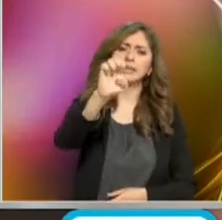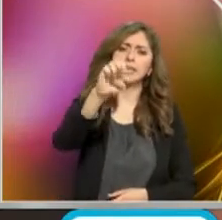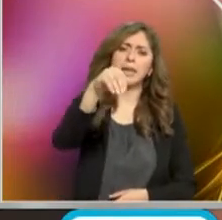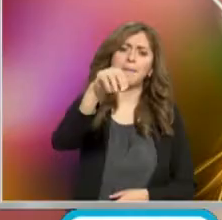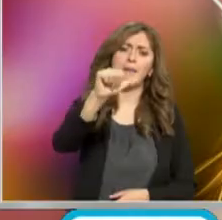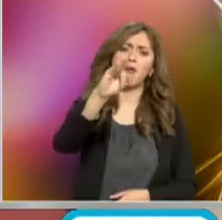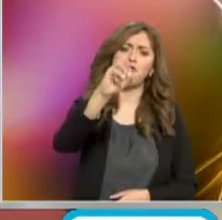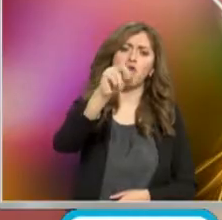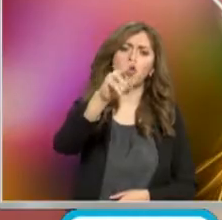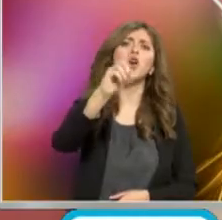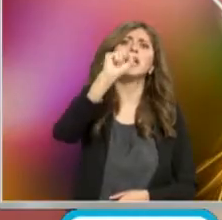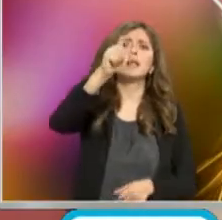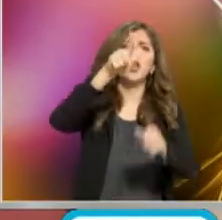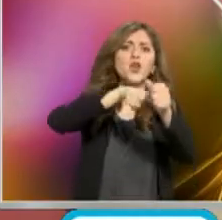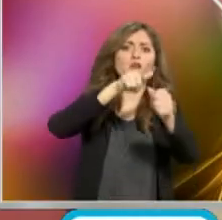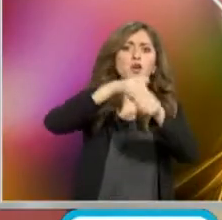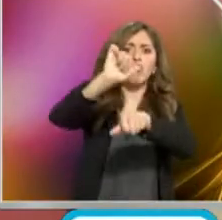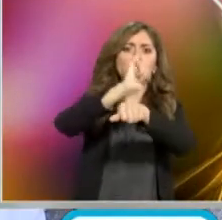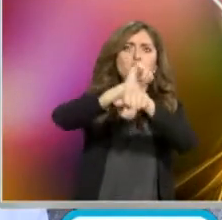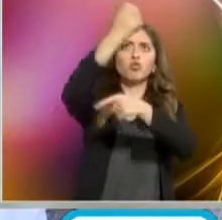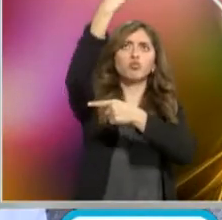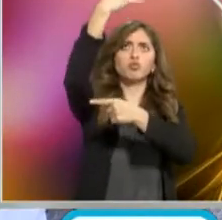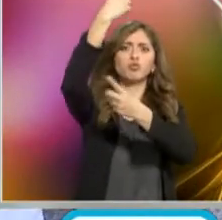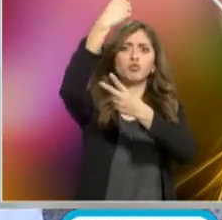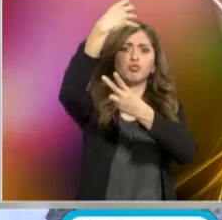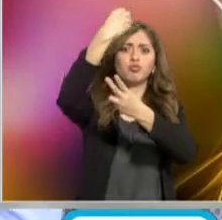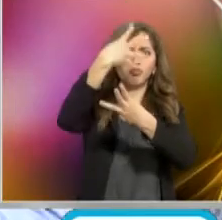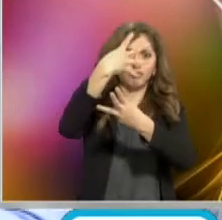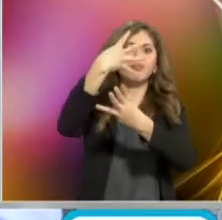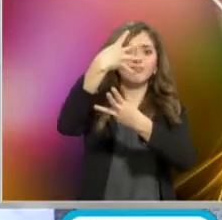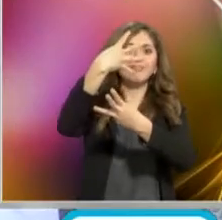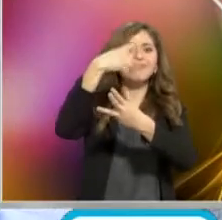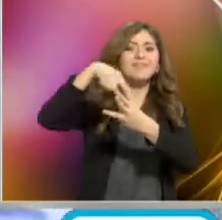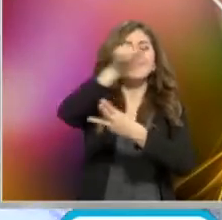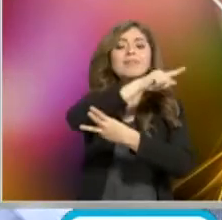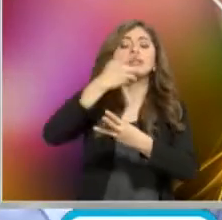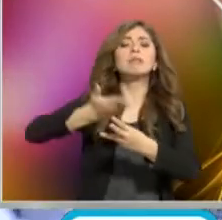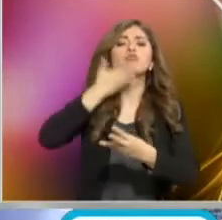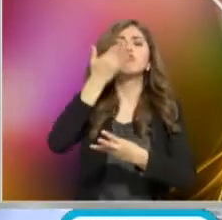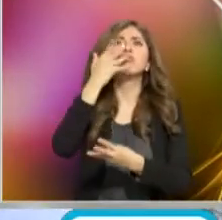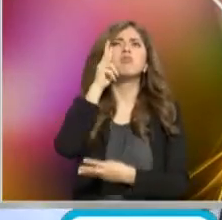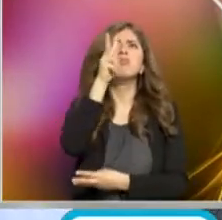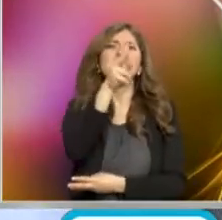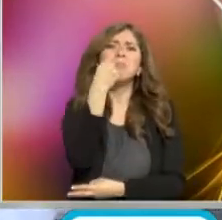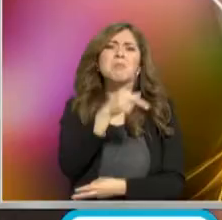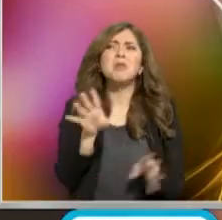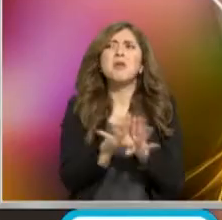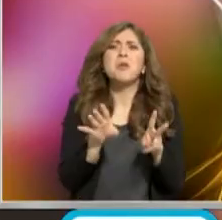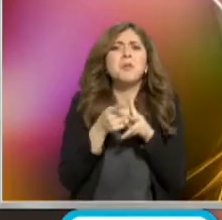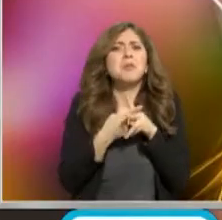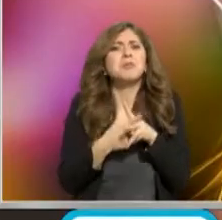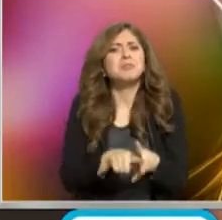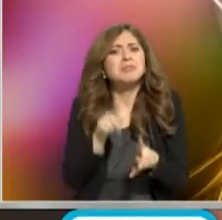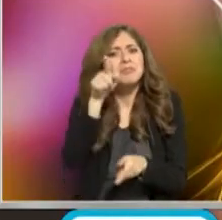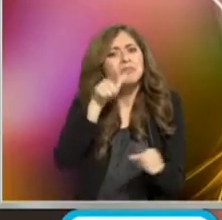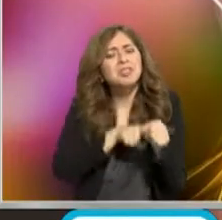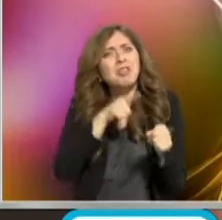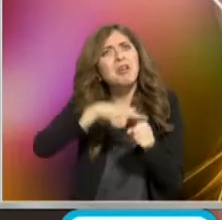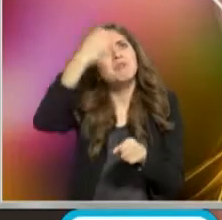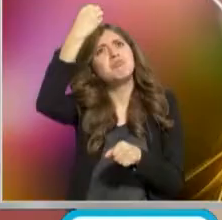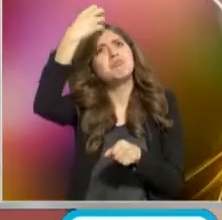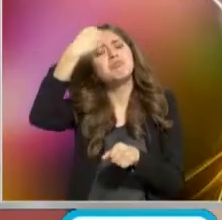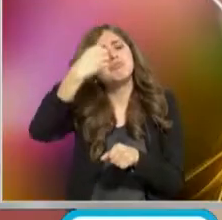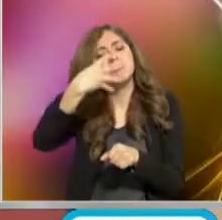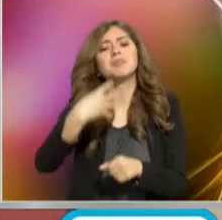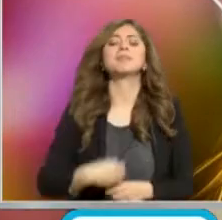ese nos lo encontramos diario. Sabemos que nos lo respetamos, la mayoría, por supuesto, pero poco sabemos cuál es su origen. Fíjate que